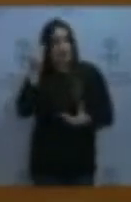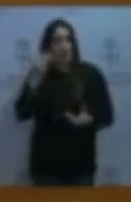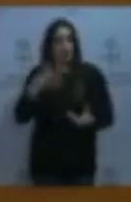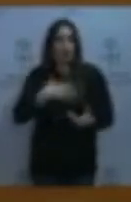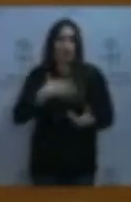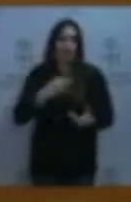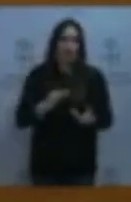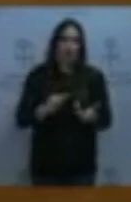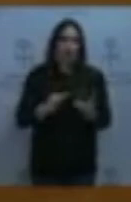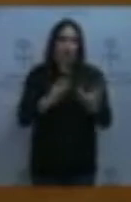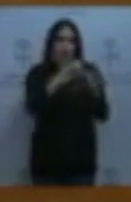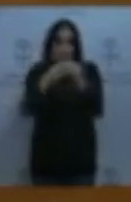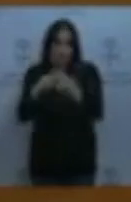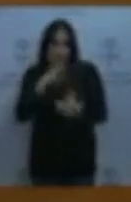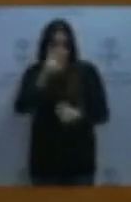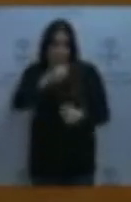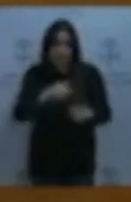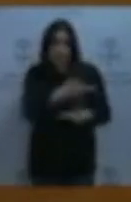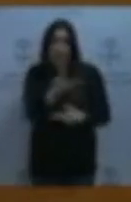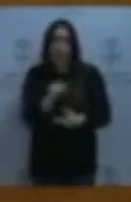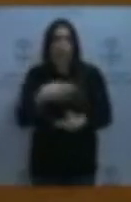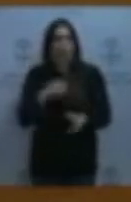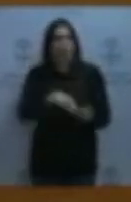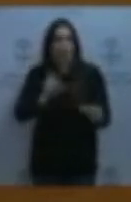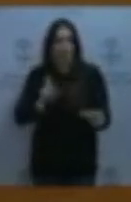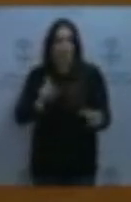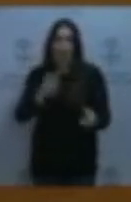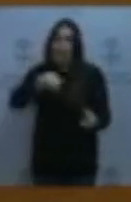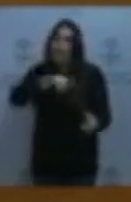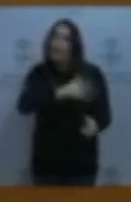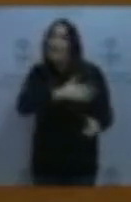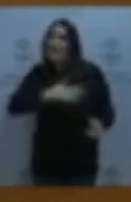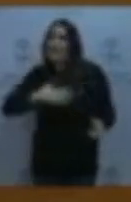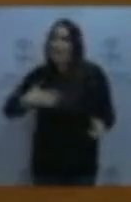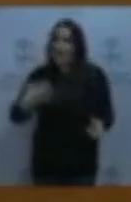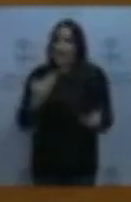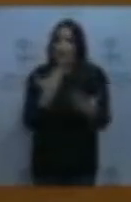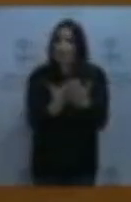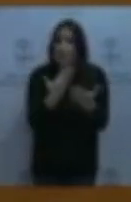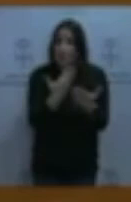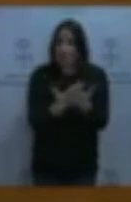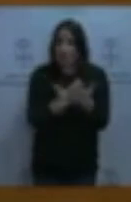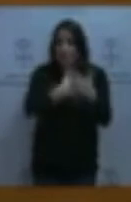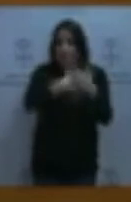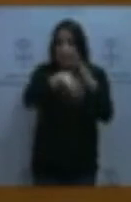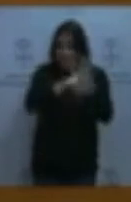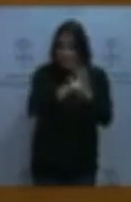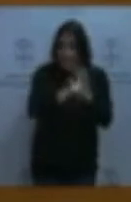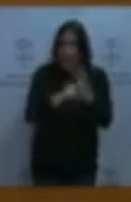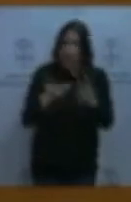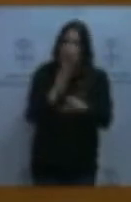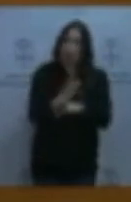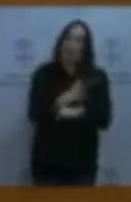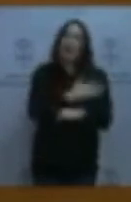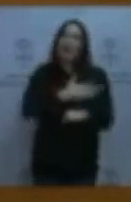a de algún de los grupos presentes en esta Cámara. Y es la nuestra vocación que con esta proposición haya una voz unánime,